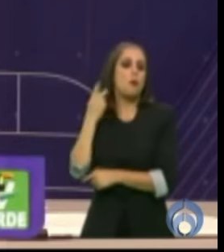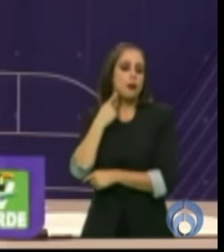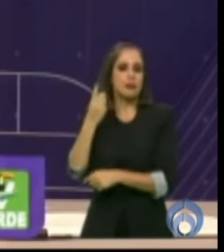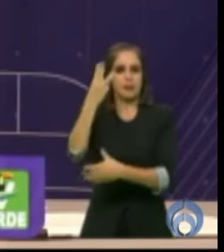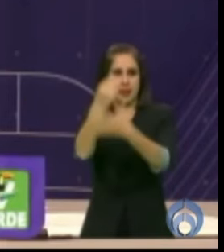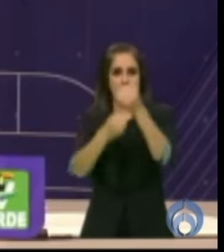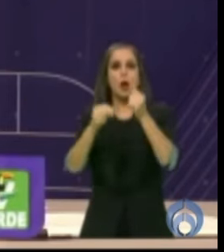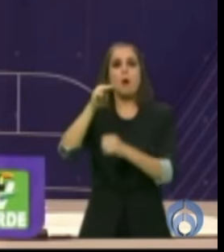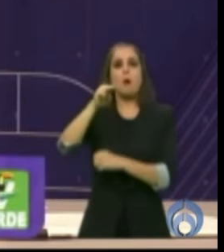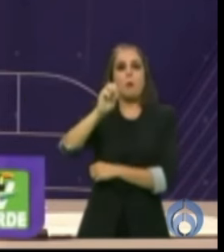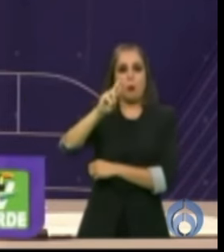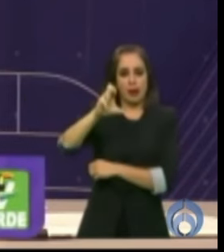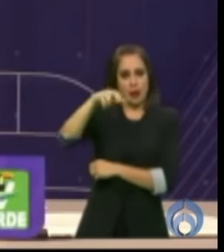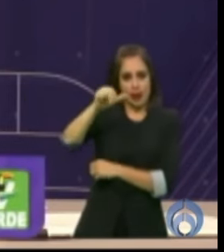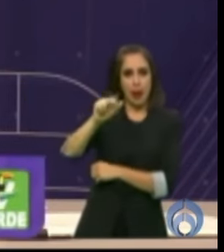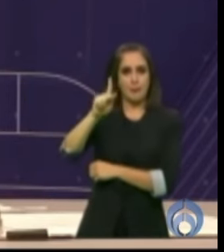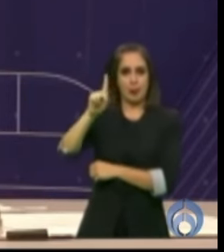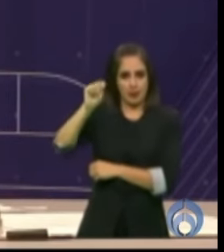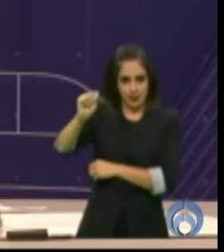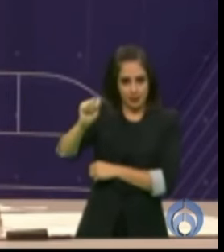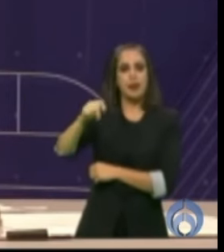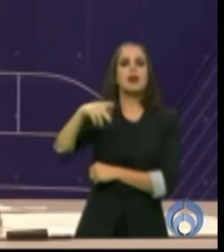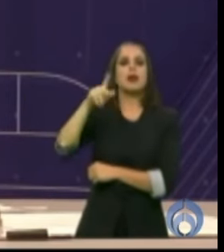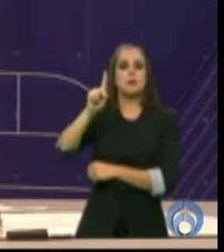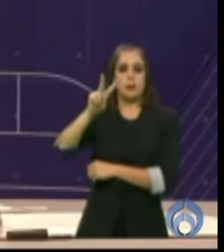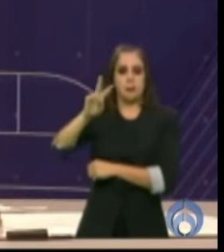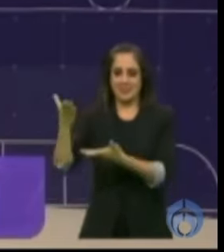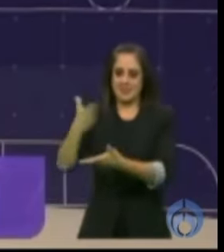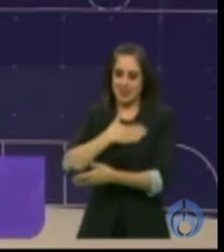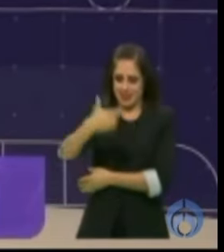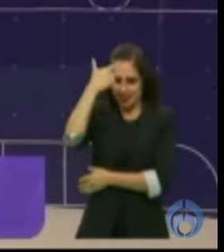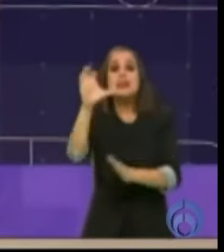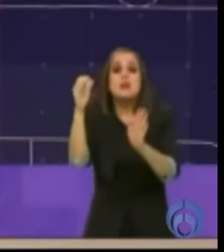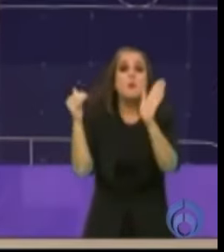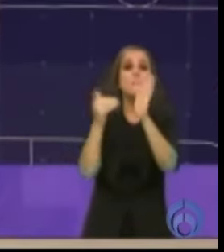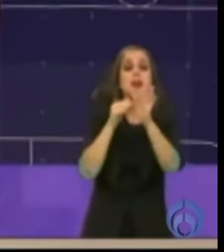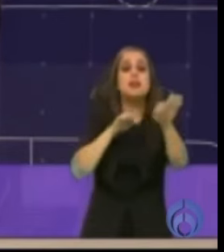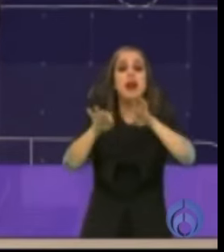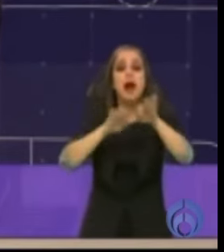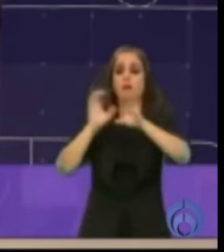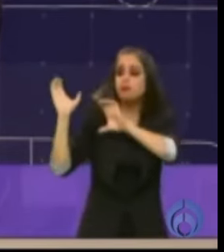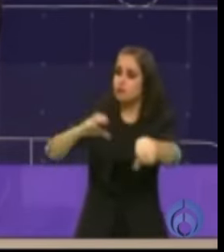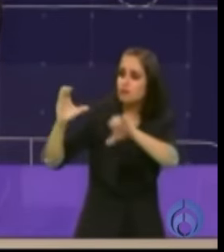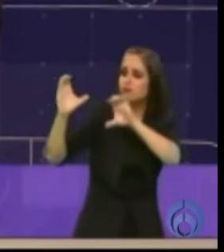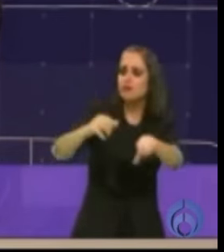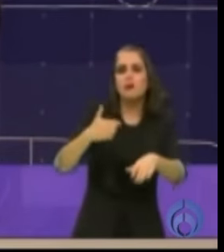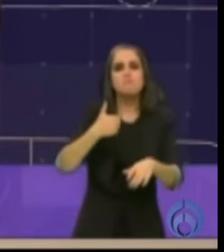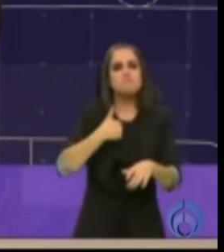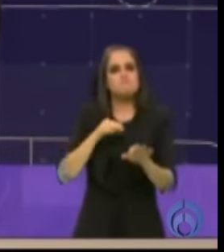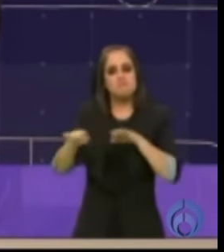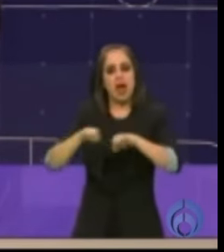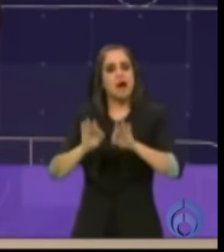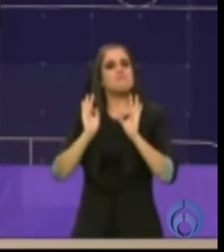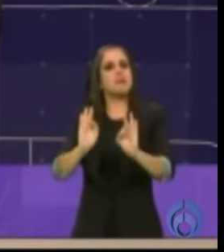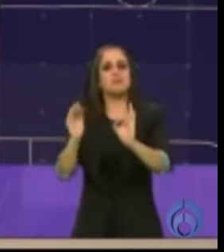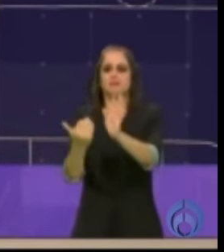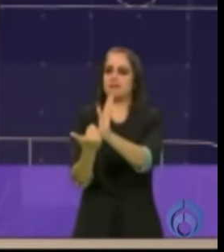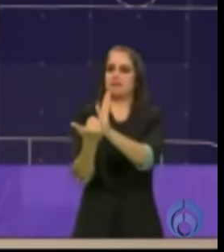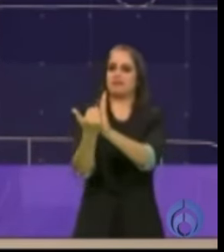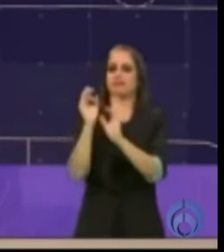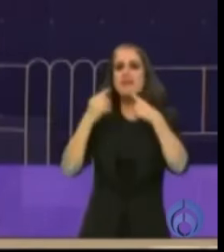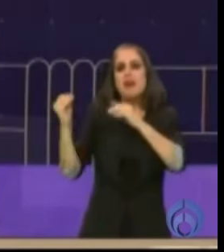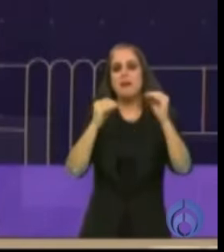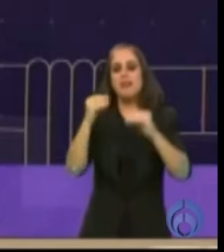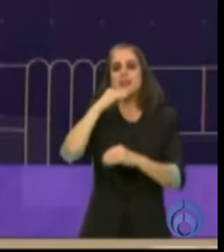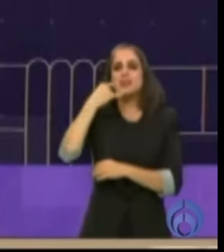en realidad las elecciones del año 2021 mostraron que las clases medias no están